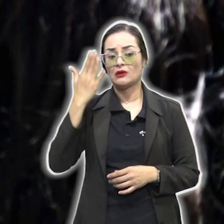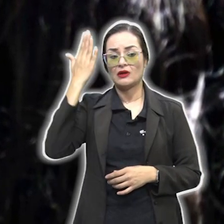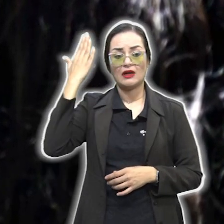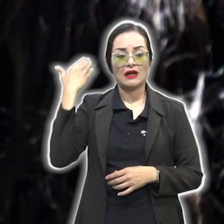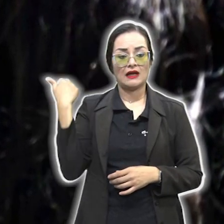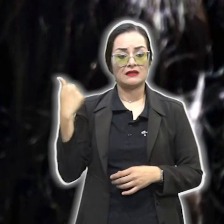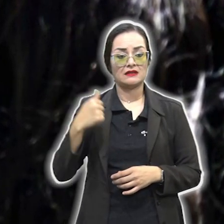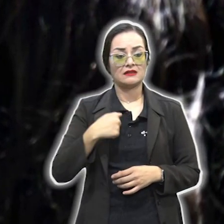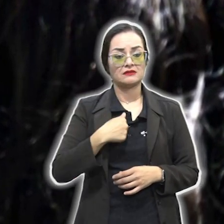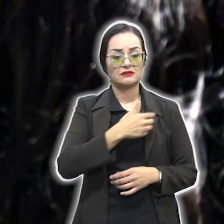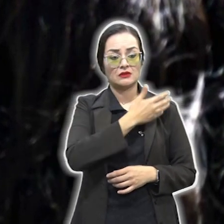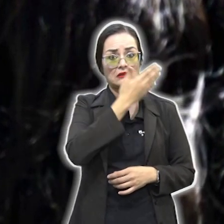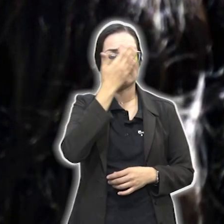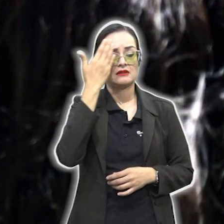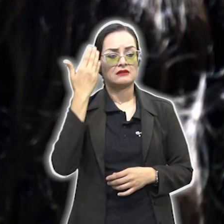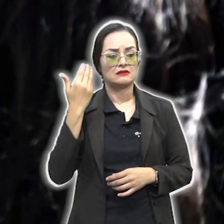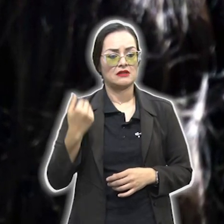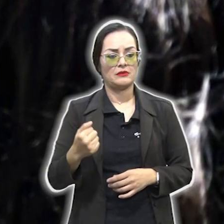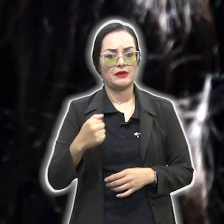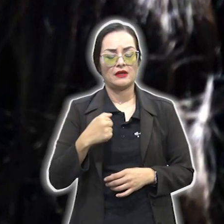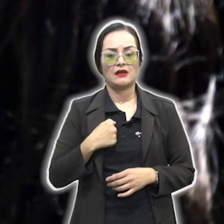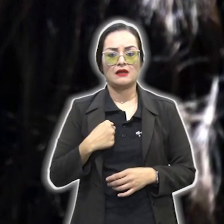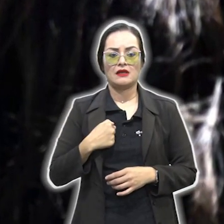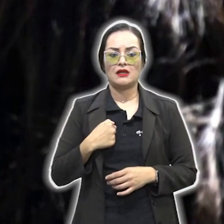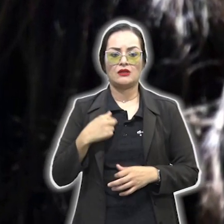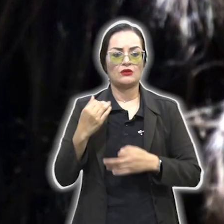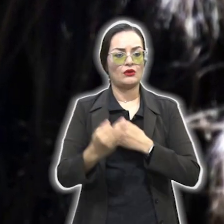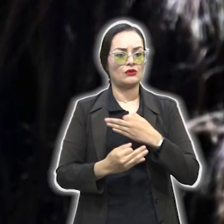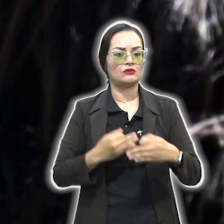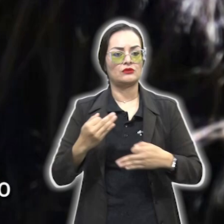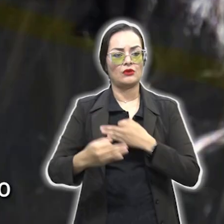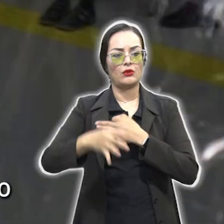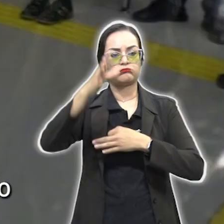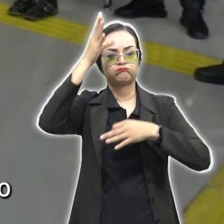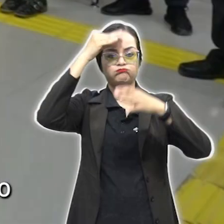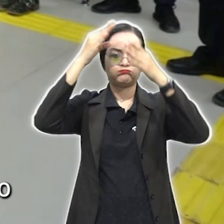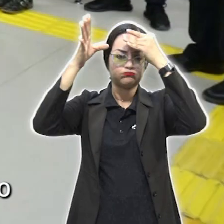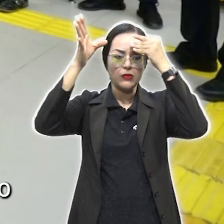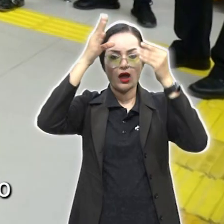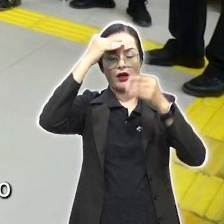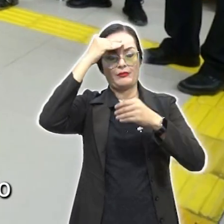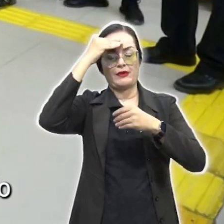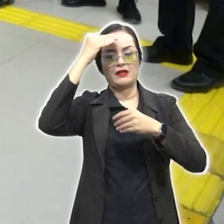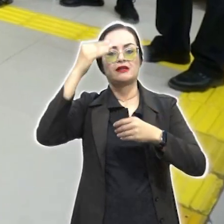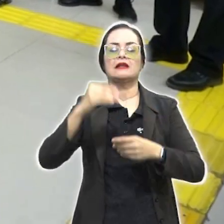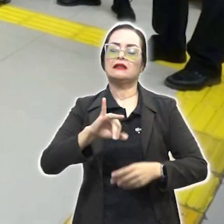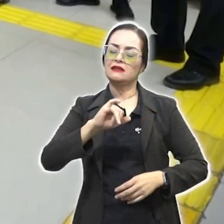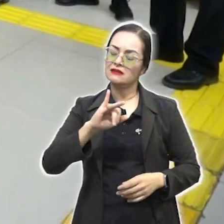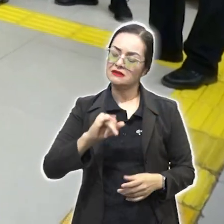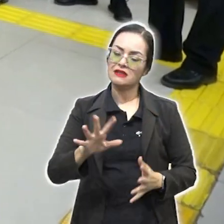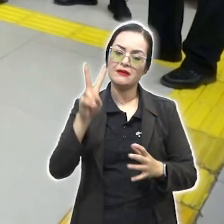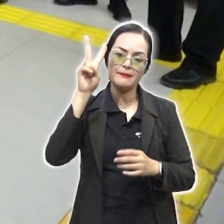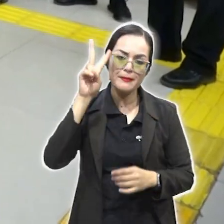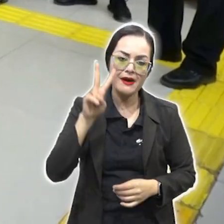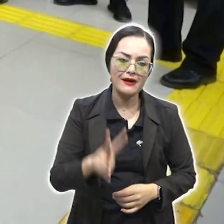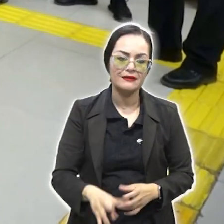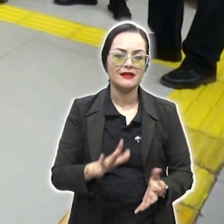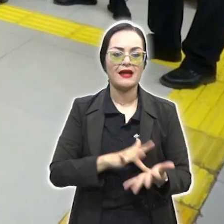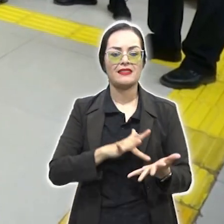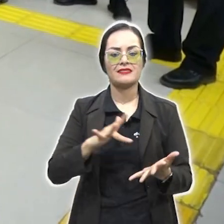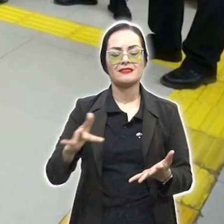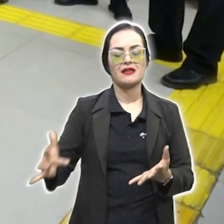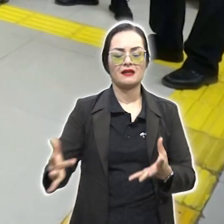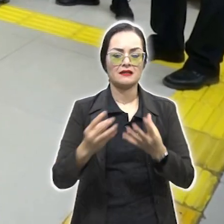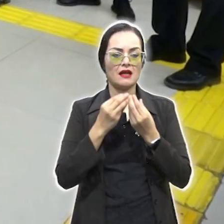desconocía mucho de todo eso, de todo literal, y me quedo y me llevo todo con todo lo que vio y me llevo y me quedo pues muy agradecida